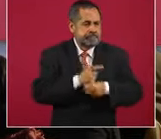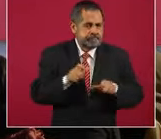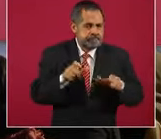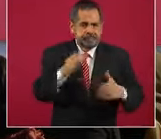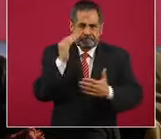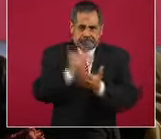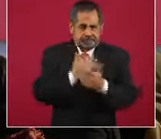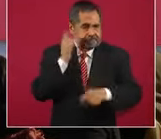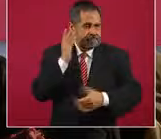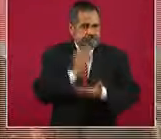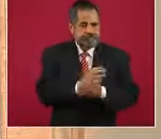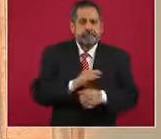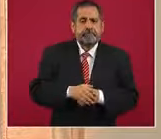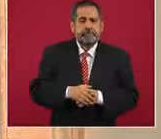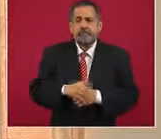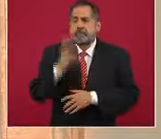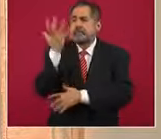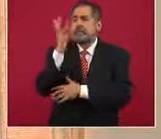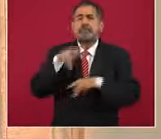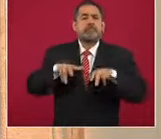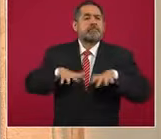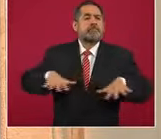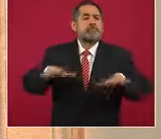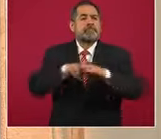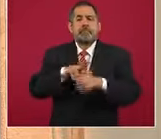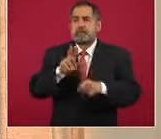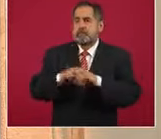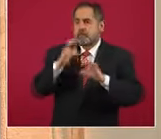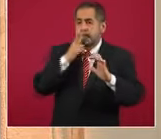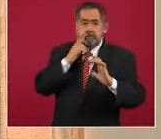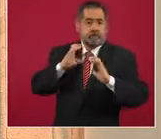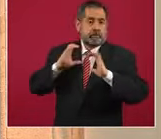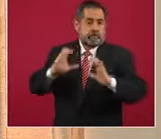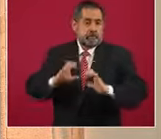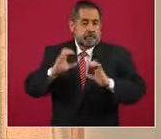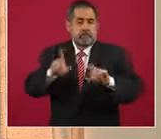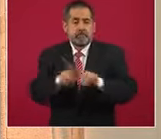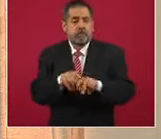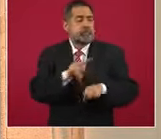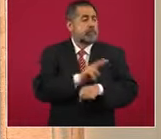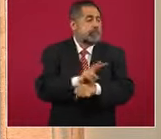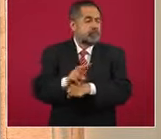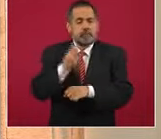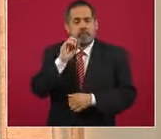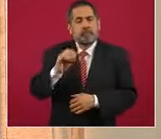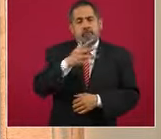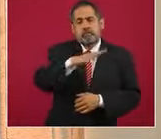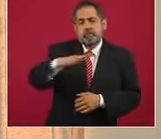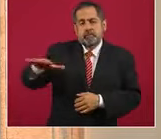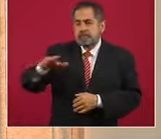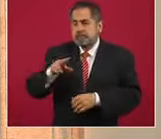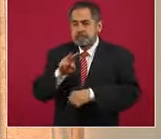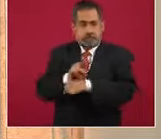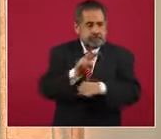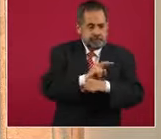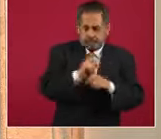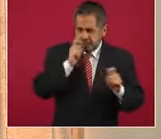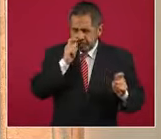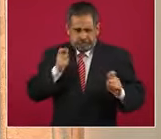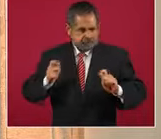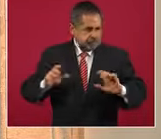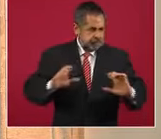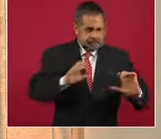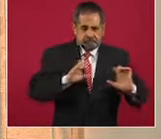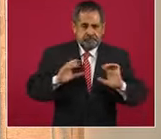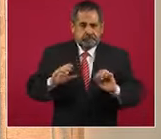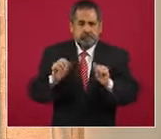a la vigilancia en áreas naturales protegidas y a la conservación del medio ambiente marino. Se ejerce presencia en diferentes regiones del país